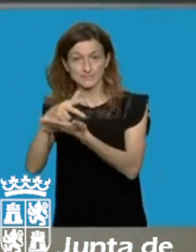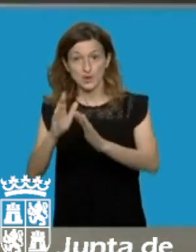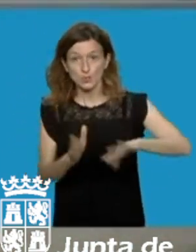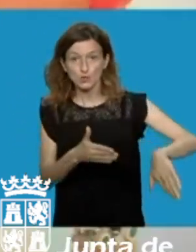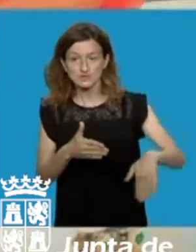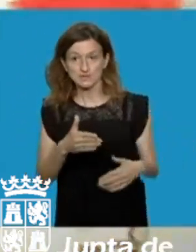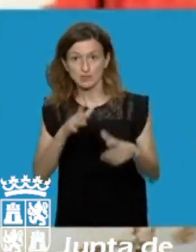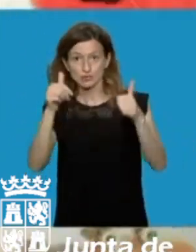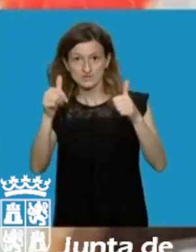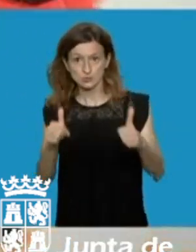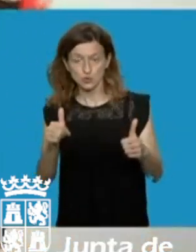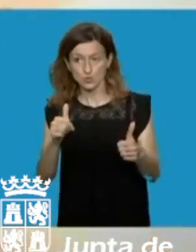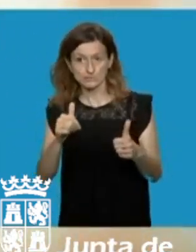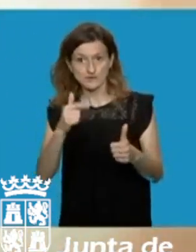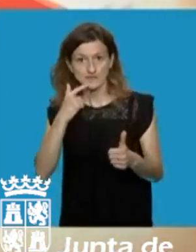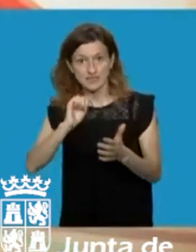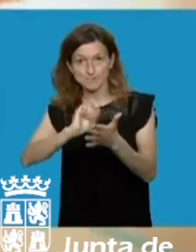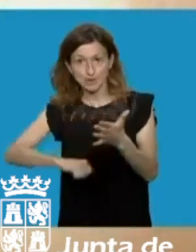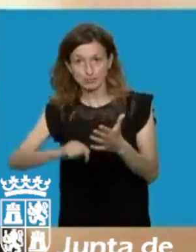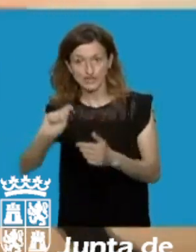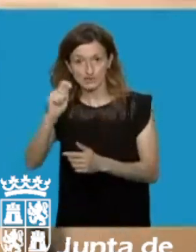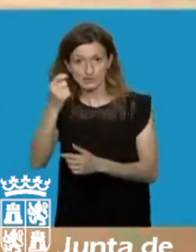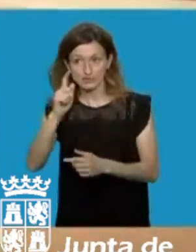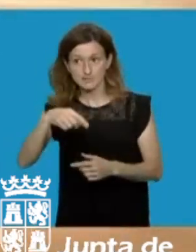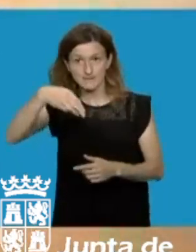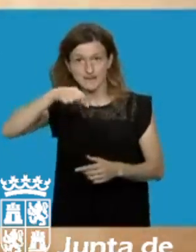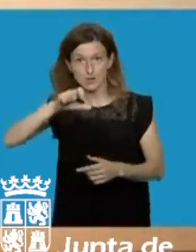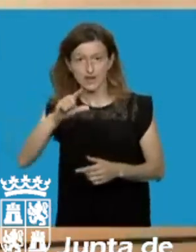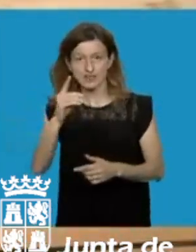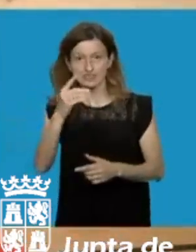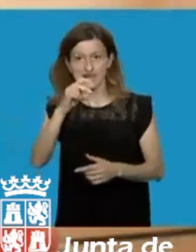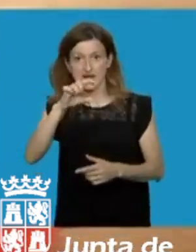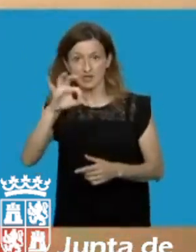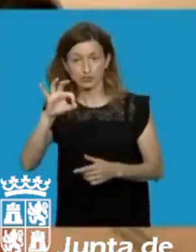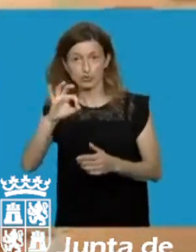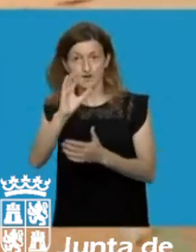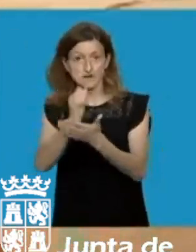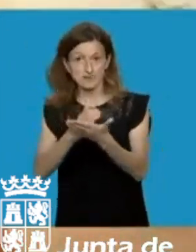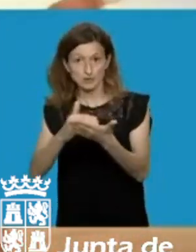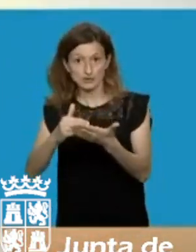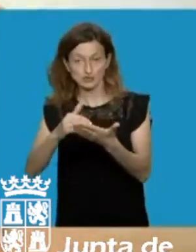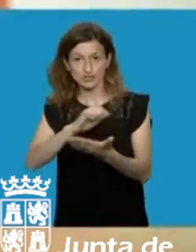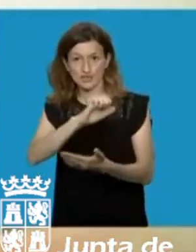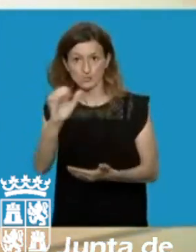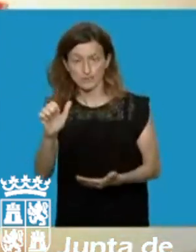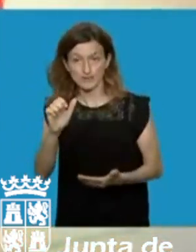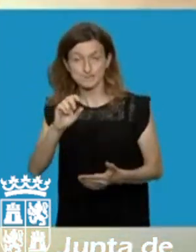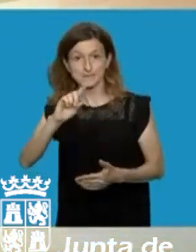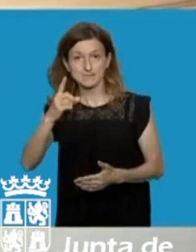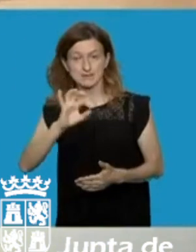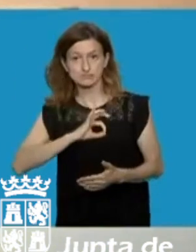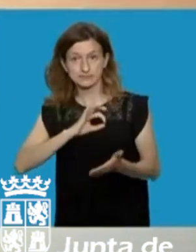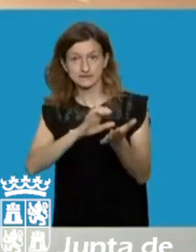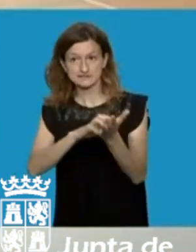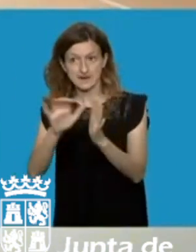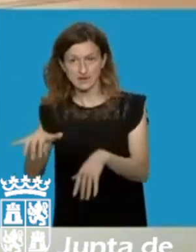de un palmarés envidiable que incluye el bronce conseguido junto a Manuel Delgado en el Campeonato de Europa, primera medalla europea para Castilla y